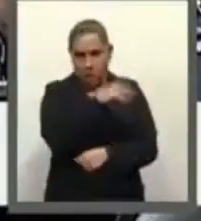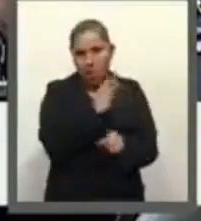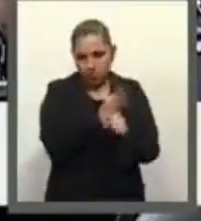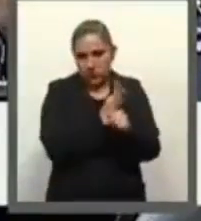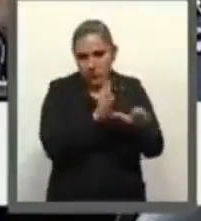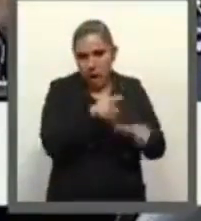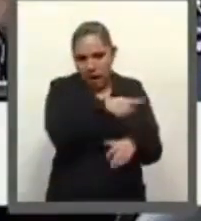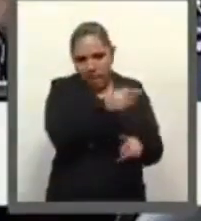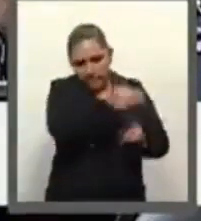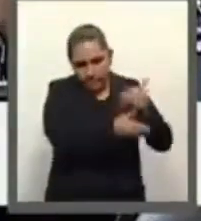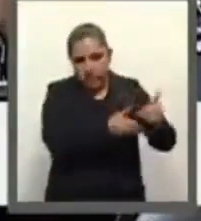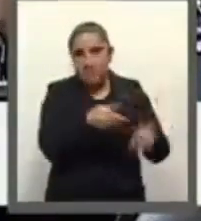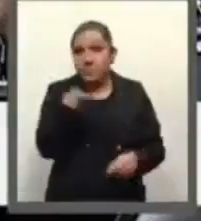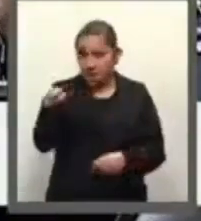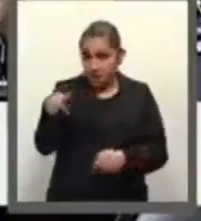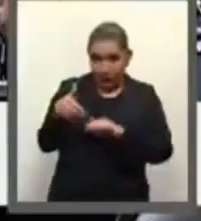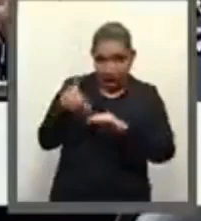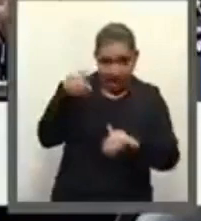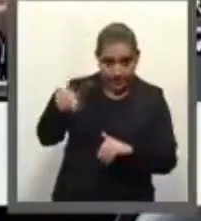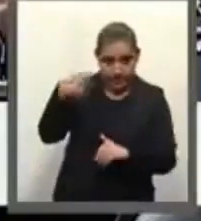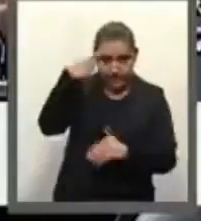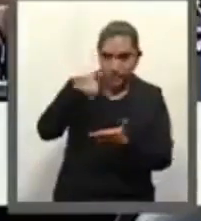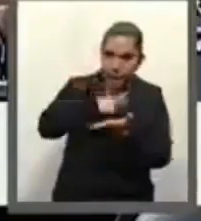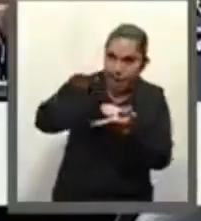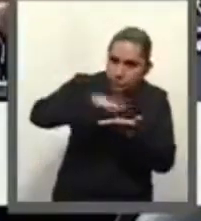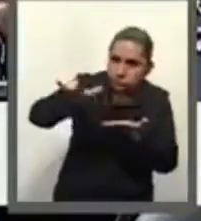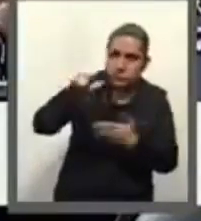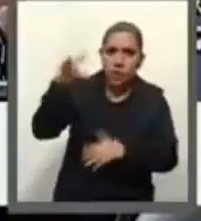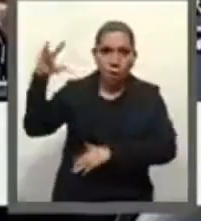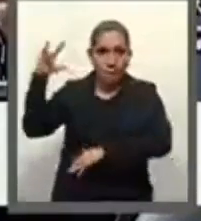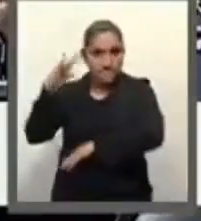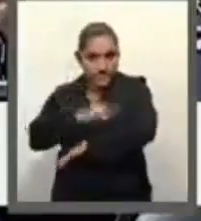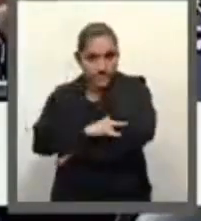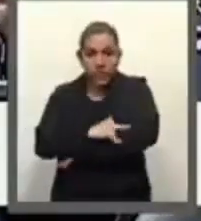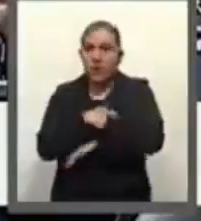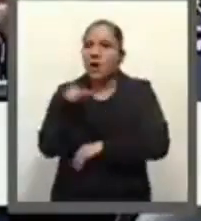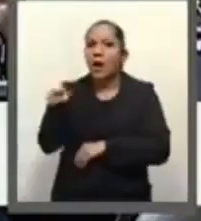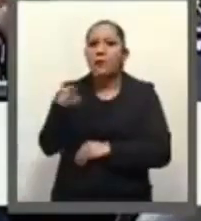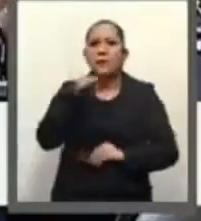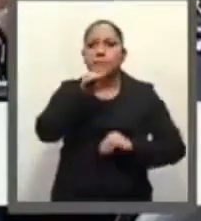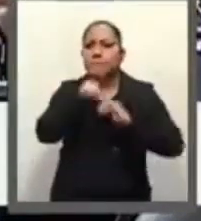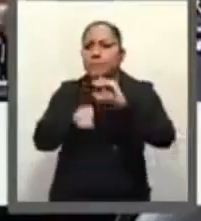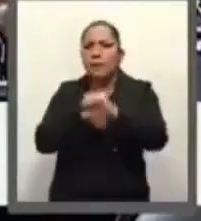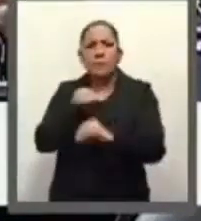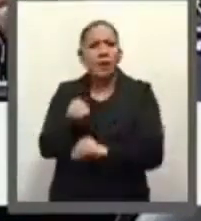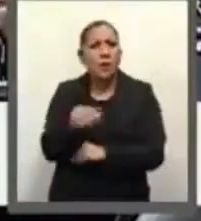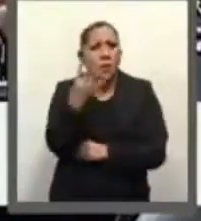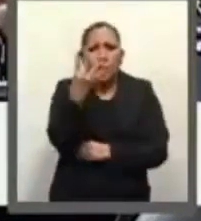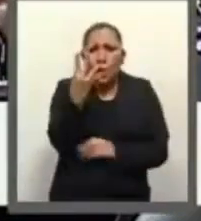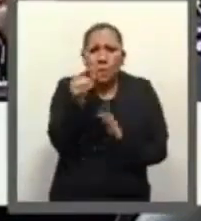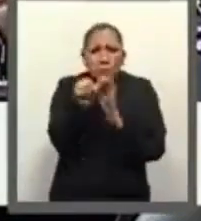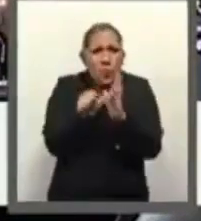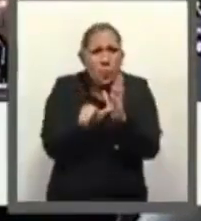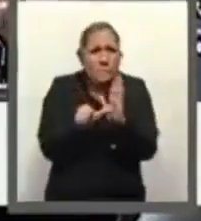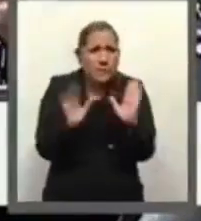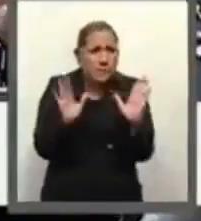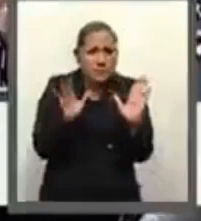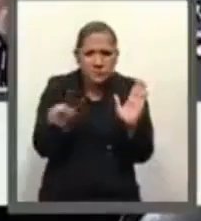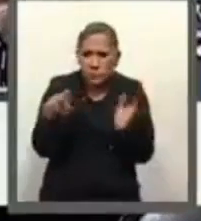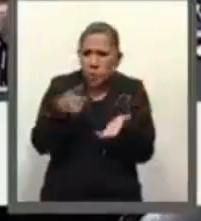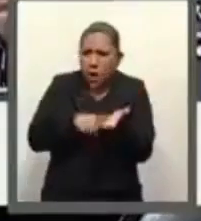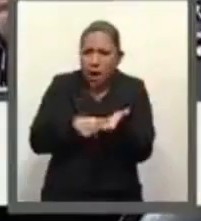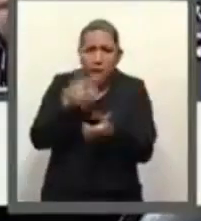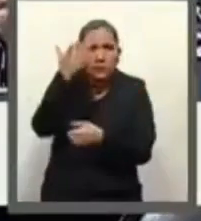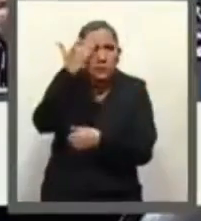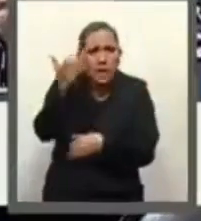por cuestiones de aviación, de aterrizaje, el segundo solo estaba 4 meses, tenía nada más para uso, y los